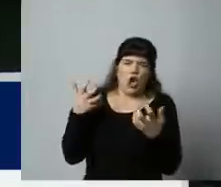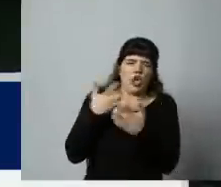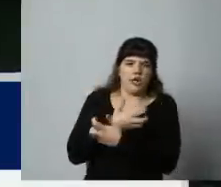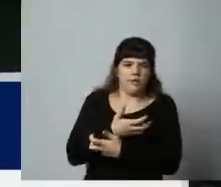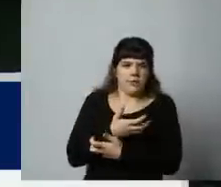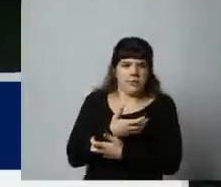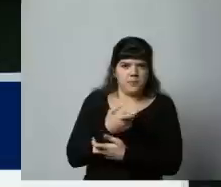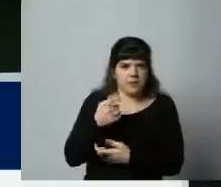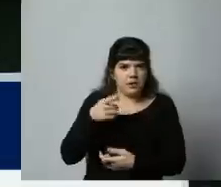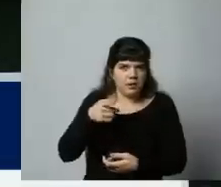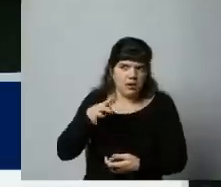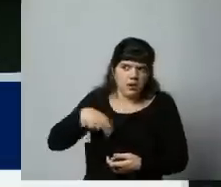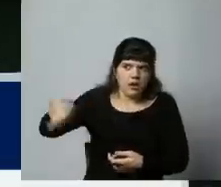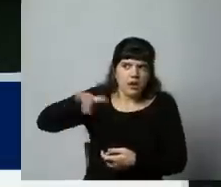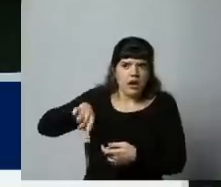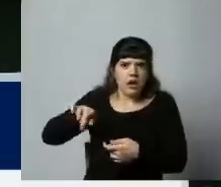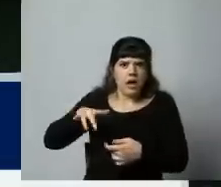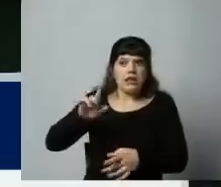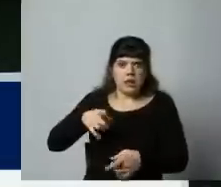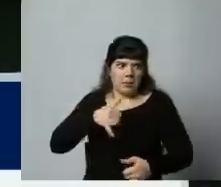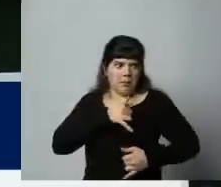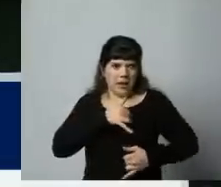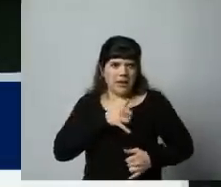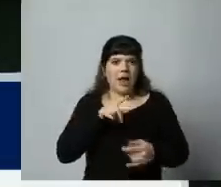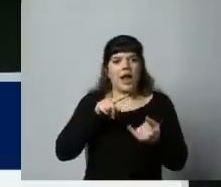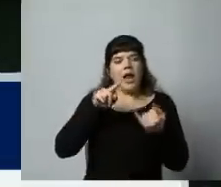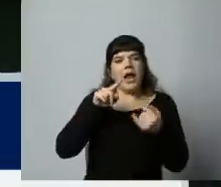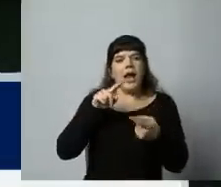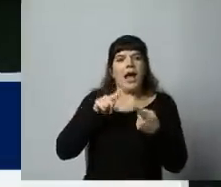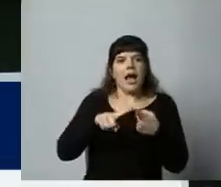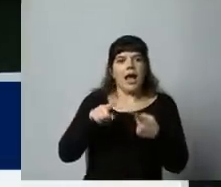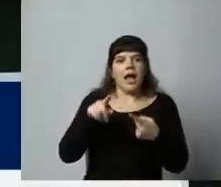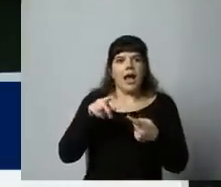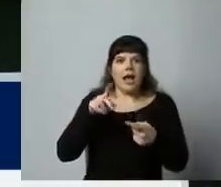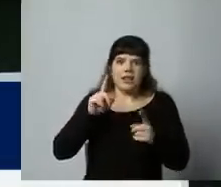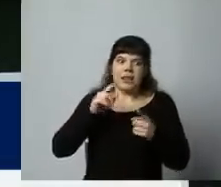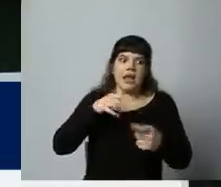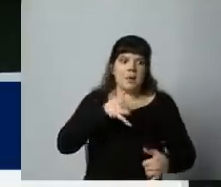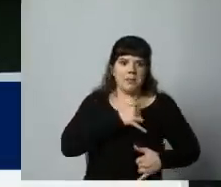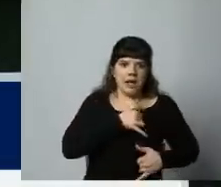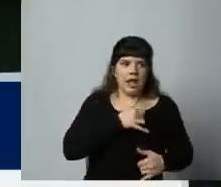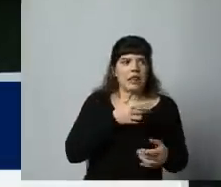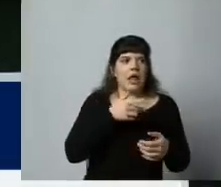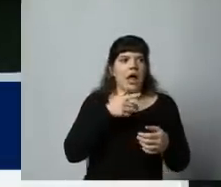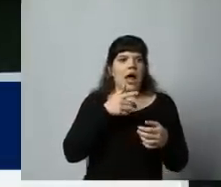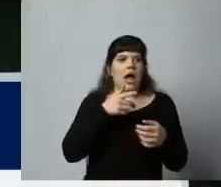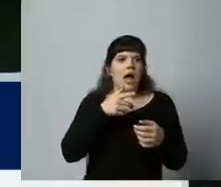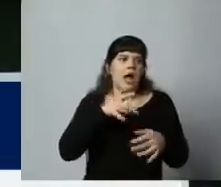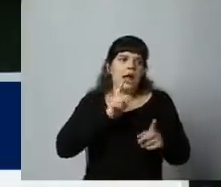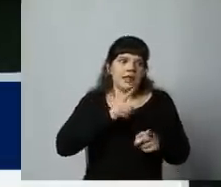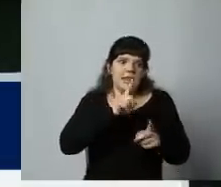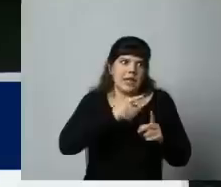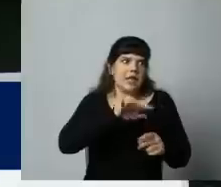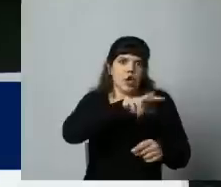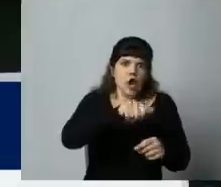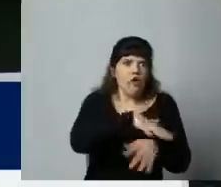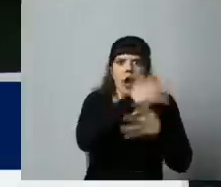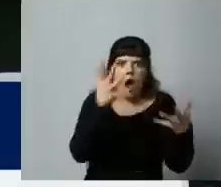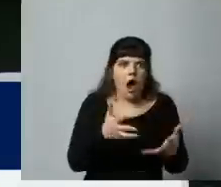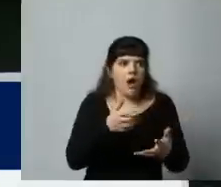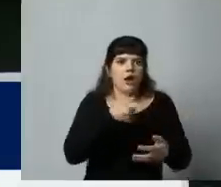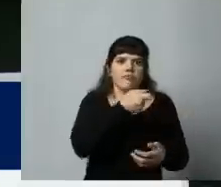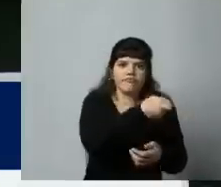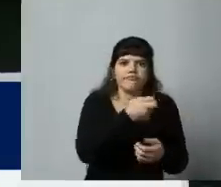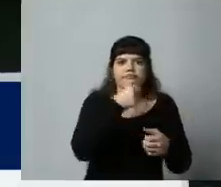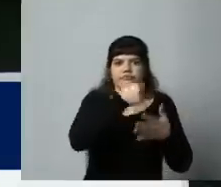y se está refiriendo los juicios a los militares acusados de y a civiles acusados de delitos de des humanidad entonces creo que